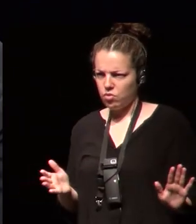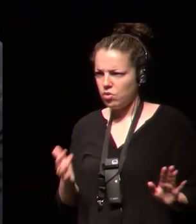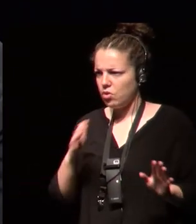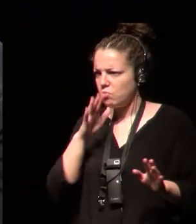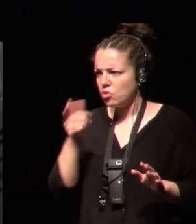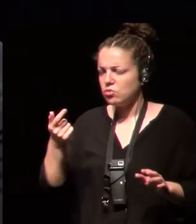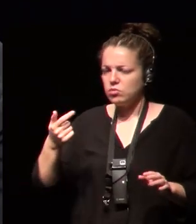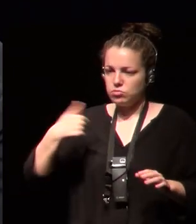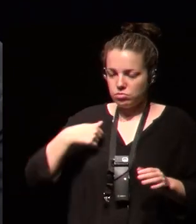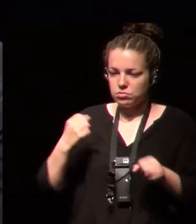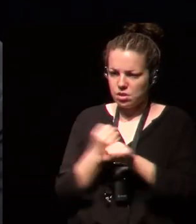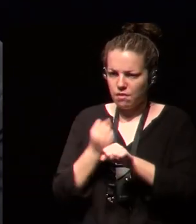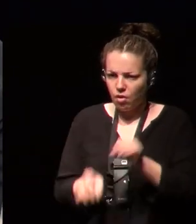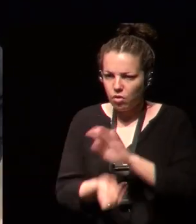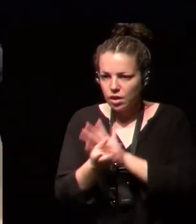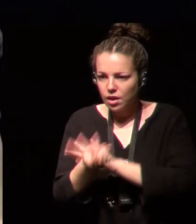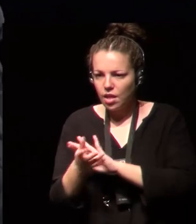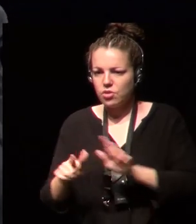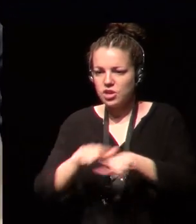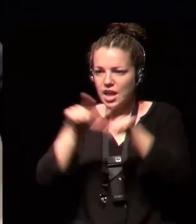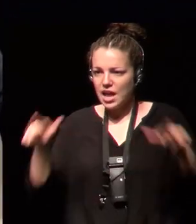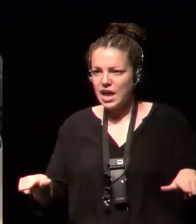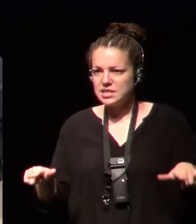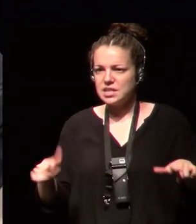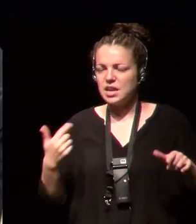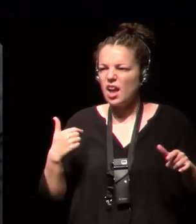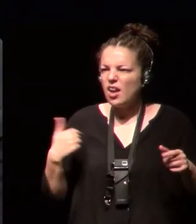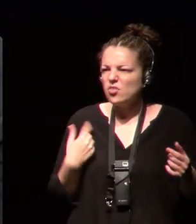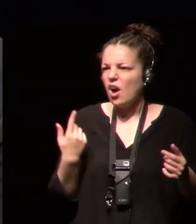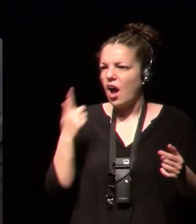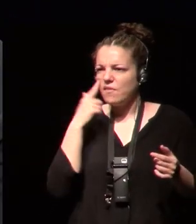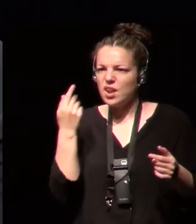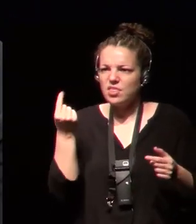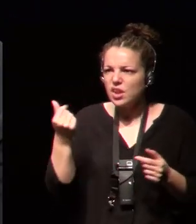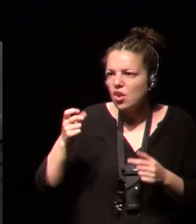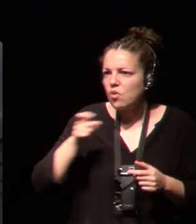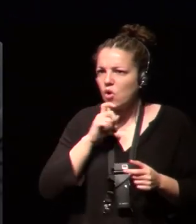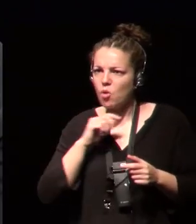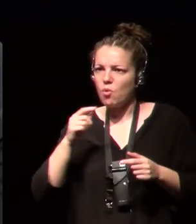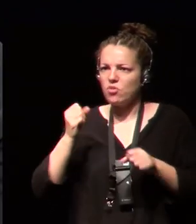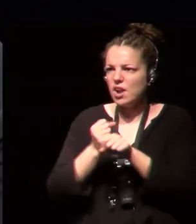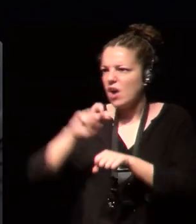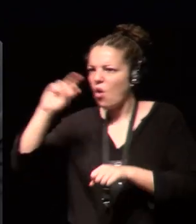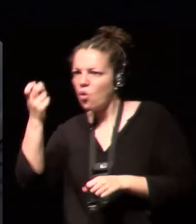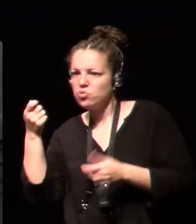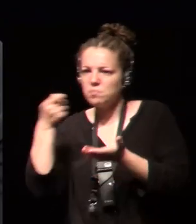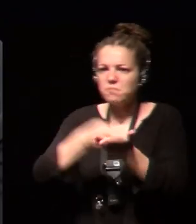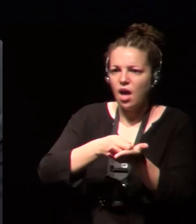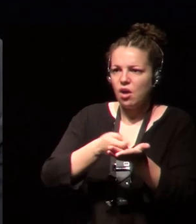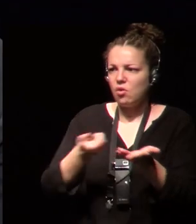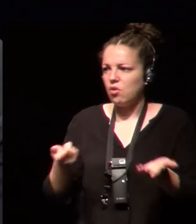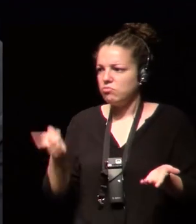escénica, siempre diciendo, bueno, ¿de dónde saco? Yo pongo el dinero, trabajo en otras cosas, pongo el dinero, pago, creo un mercado, no lo sé cómo